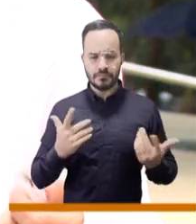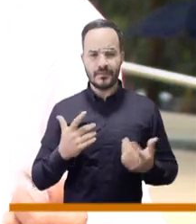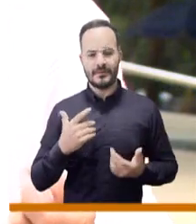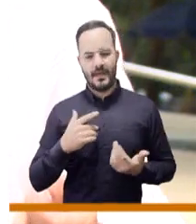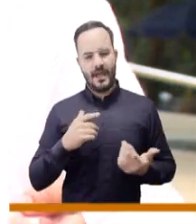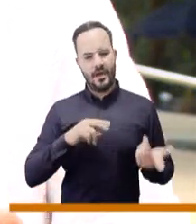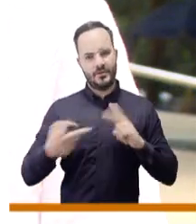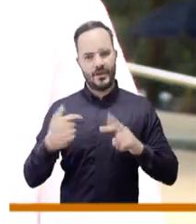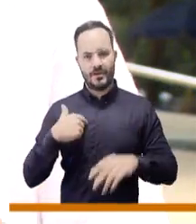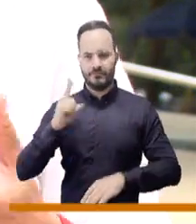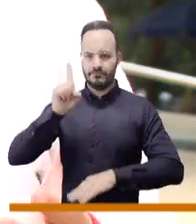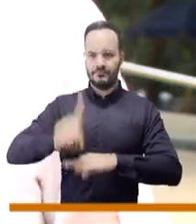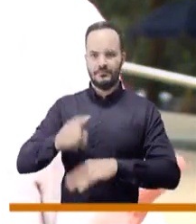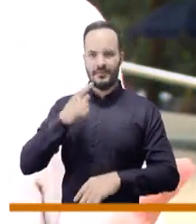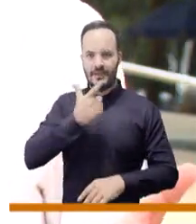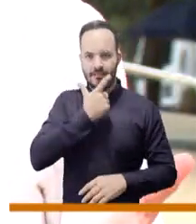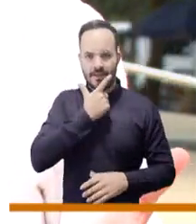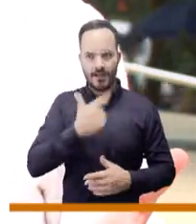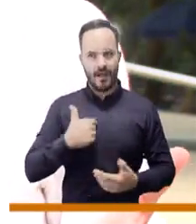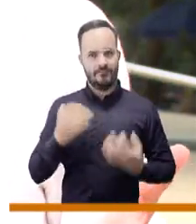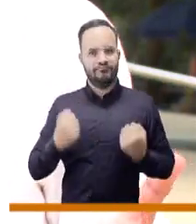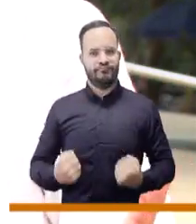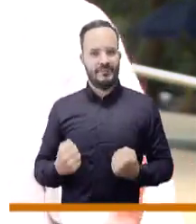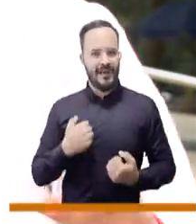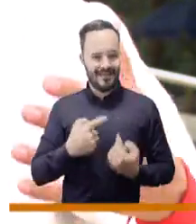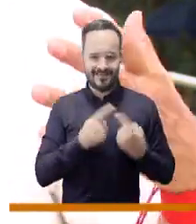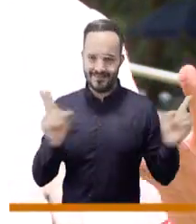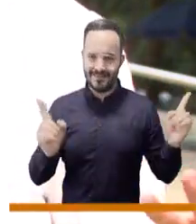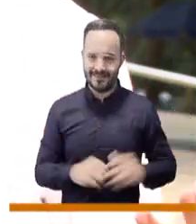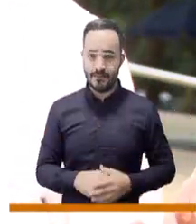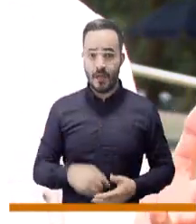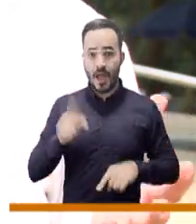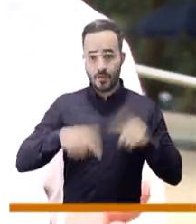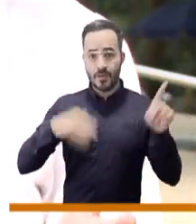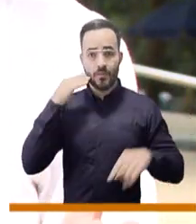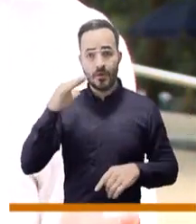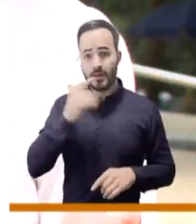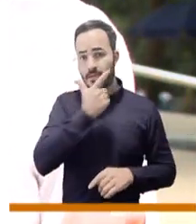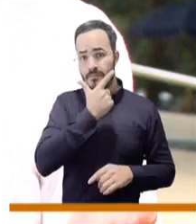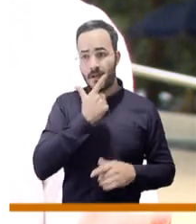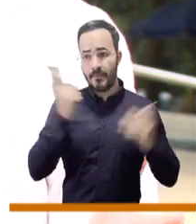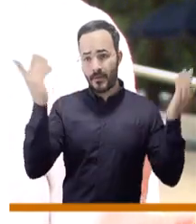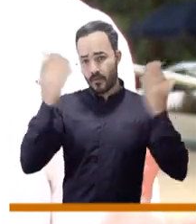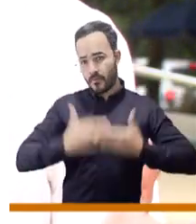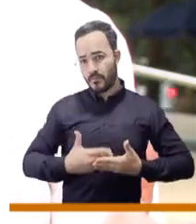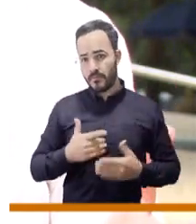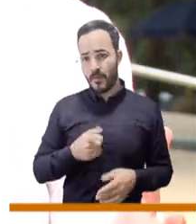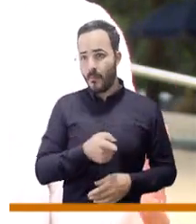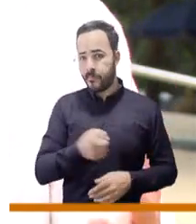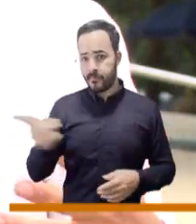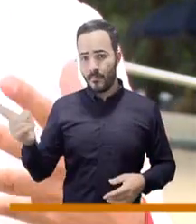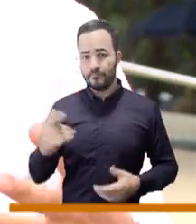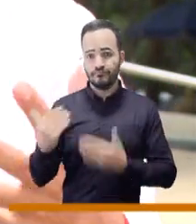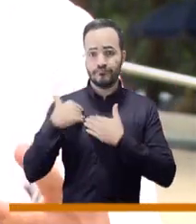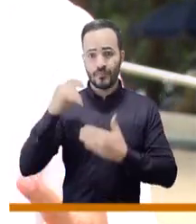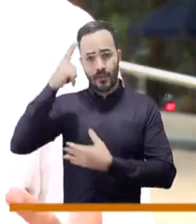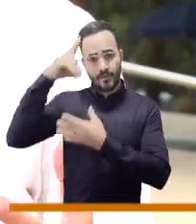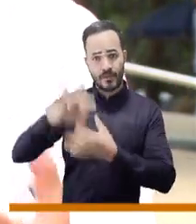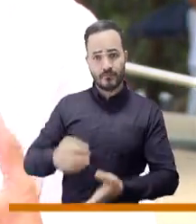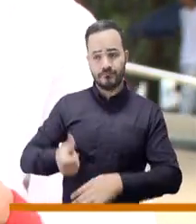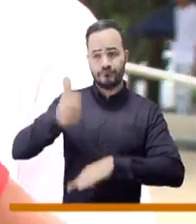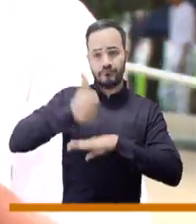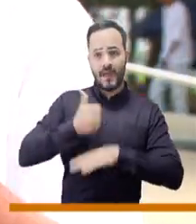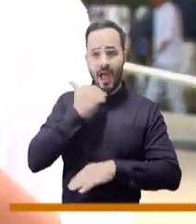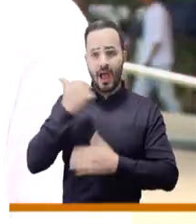que no lo sea. Han habido mujeres que son lesbianas, que no han sido abiertamente lesbianas ocupando cargos de elección popular. A nosotras nos parecía